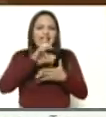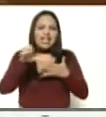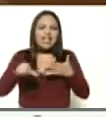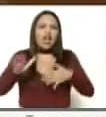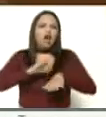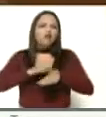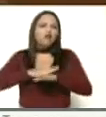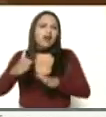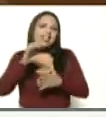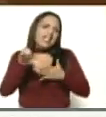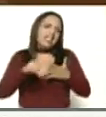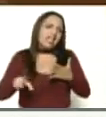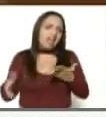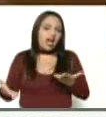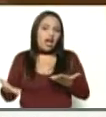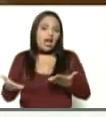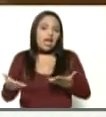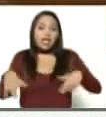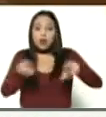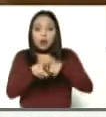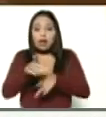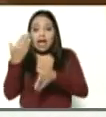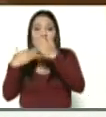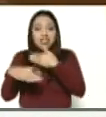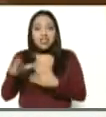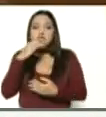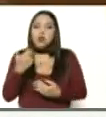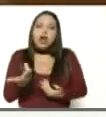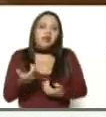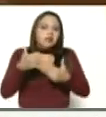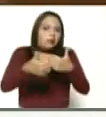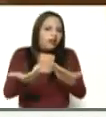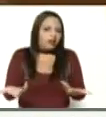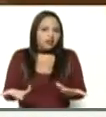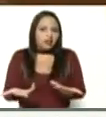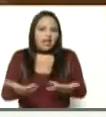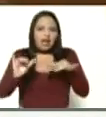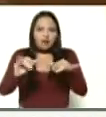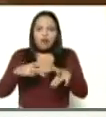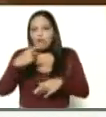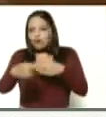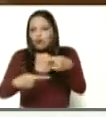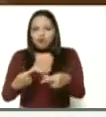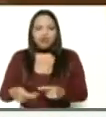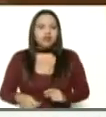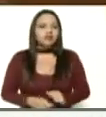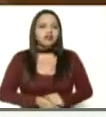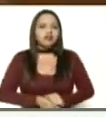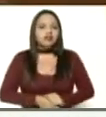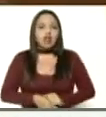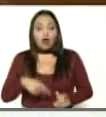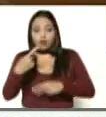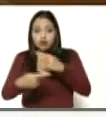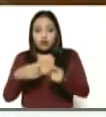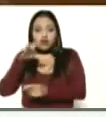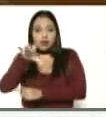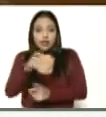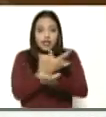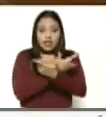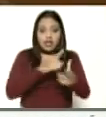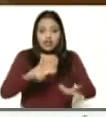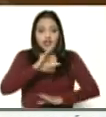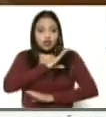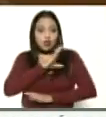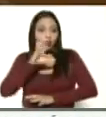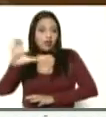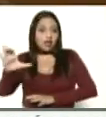estrategias tradicionales no le han funcionado. Y todo esto forma parte de un mismo proceso, que es el proceso por ser una patria libre, soberana,